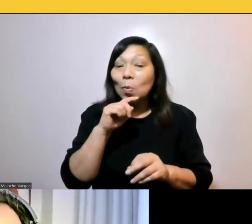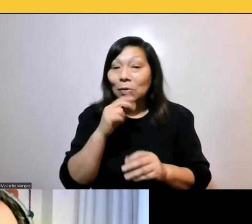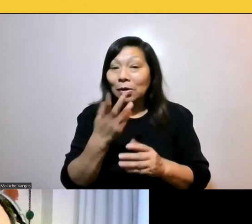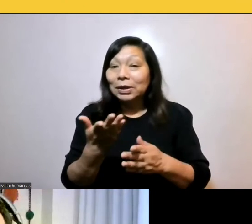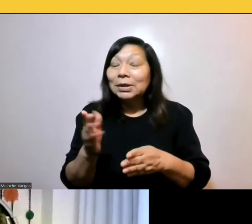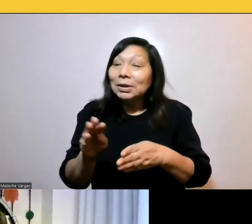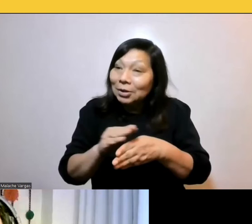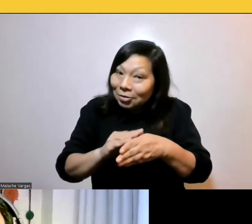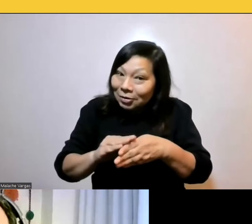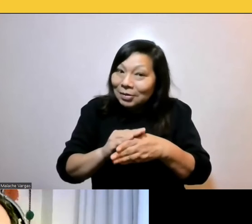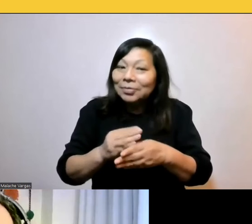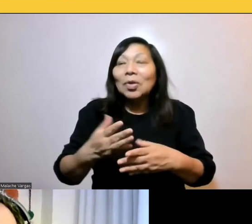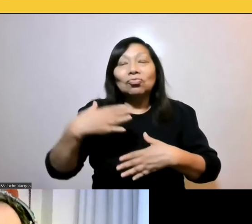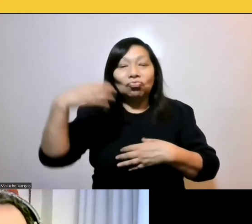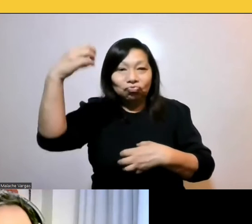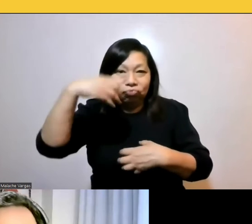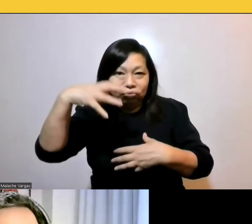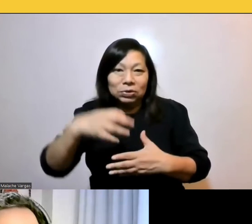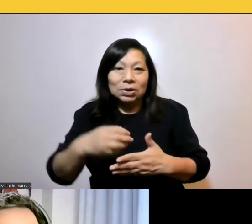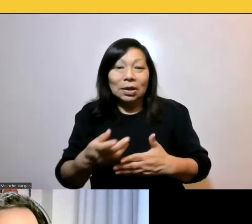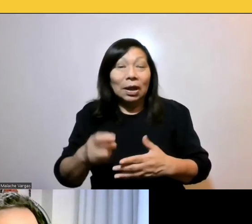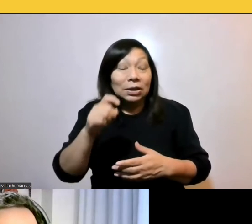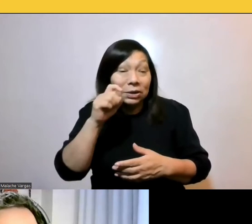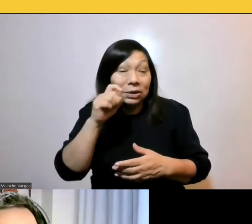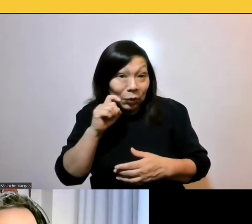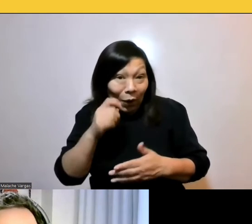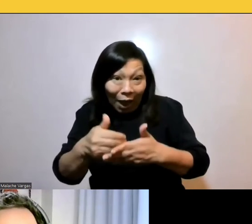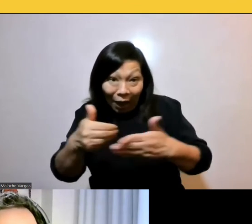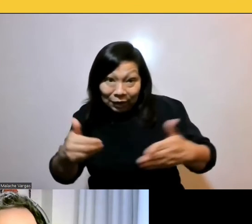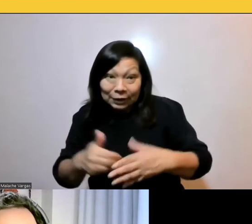limpie, o sea, se antes de tener relaciones sexuales.